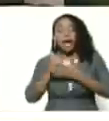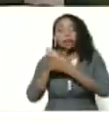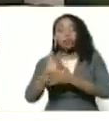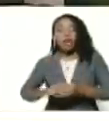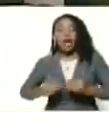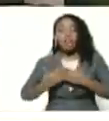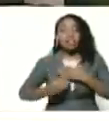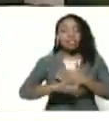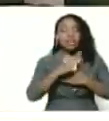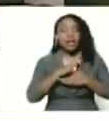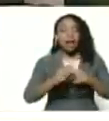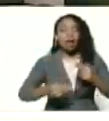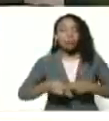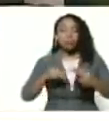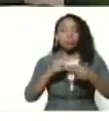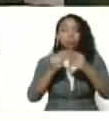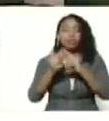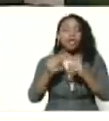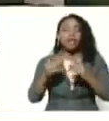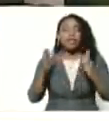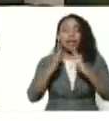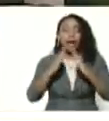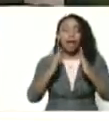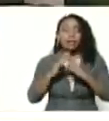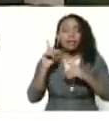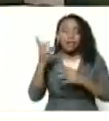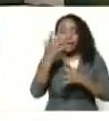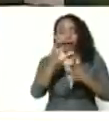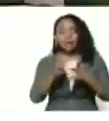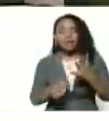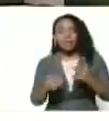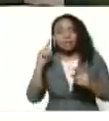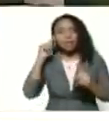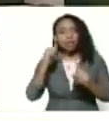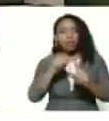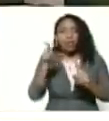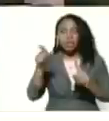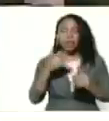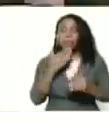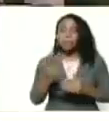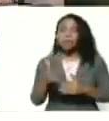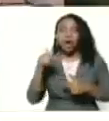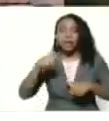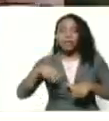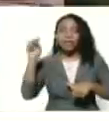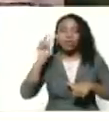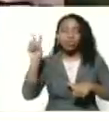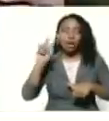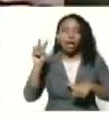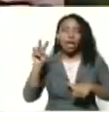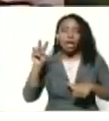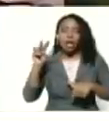hogares, en esas características, en esas direcciones, le va a permitir a Venezuela